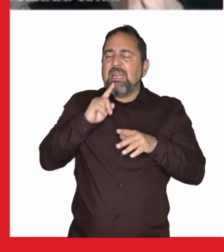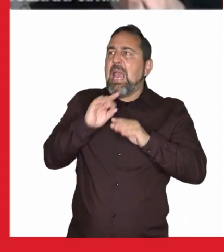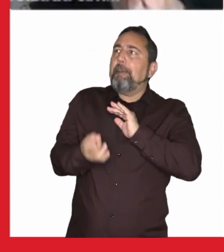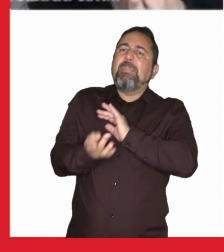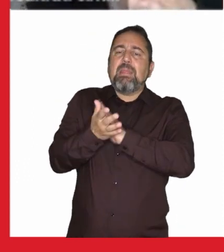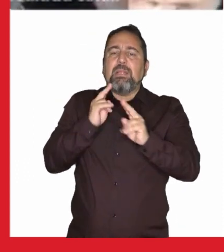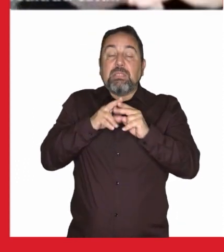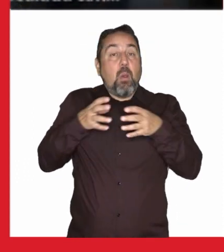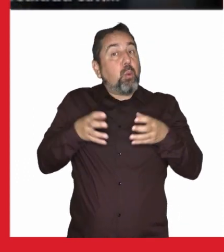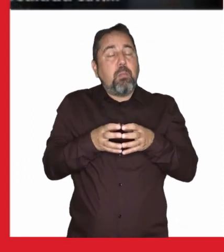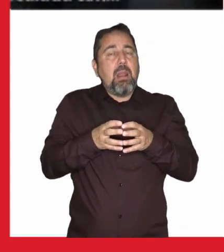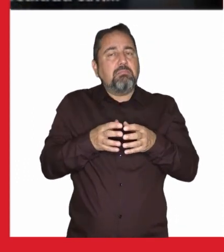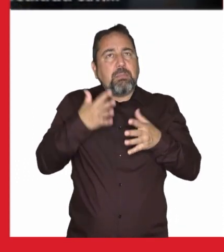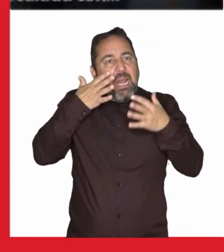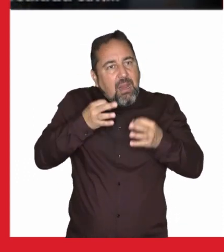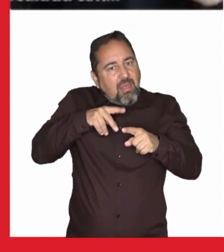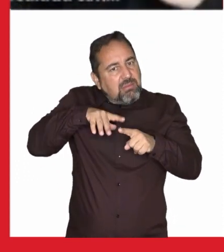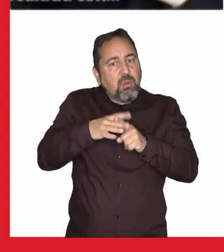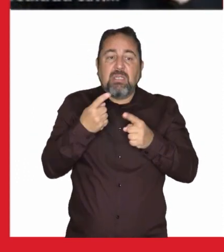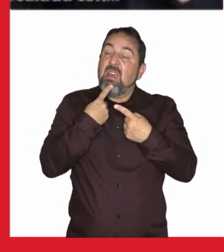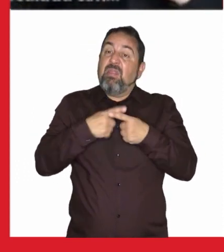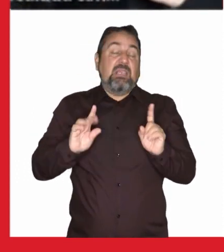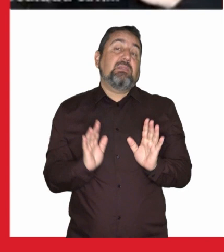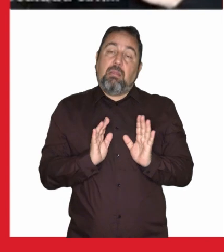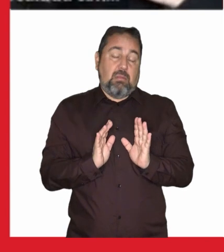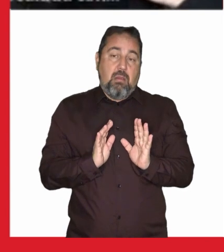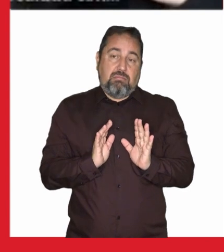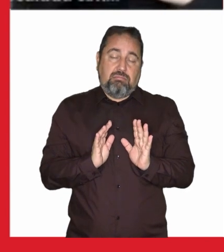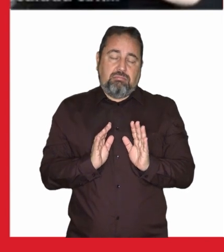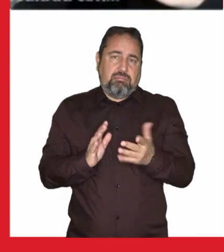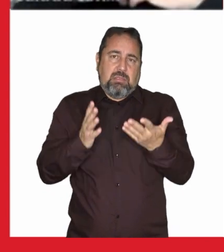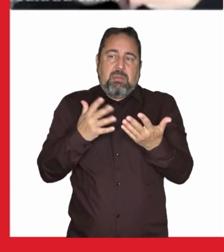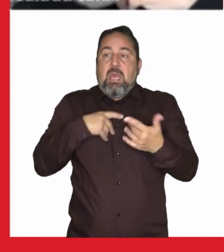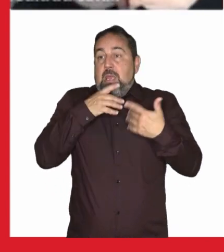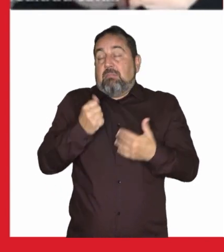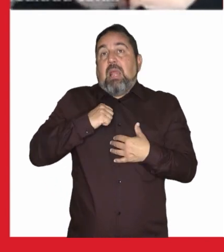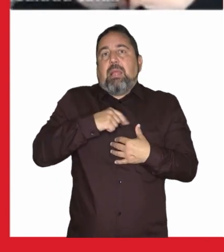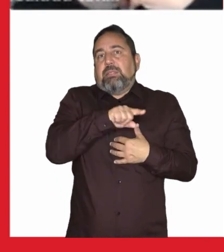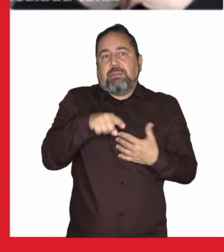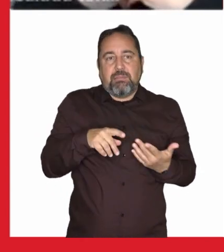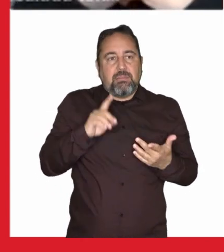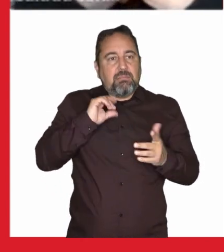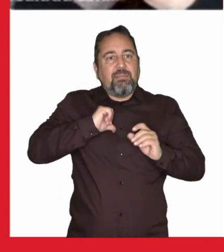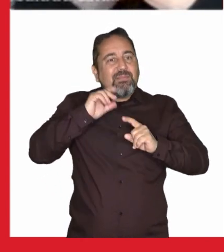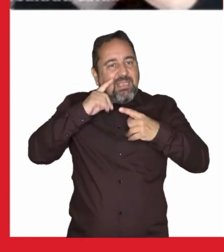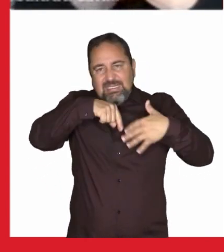En el caso del emprendimiento grupal estamos en otra realidad distinta, ¿vale? Entre otras cosas, vais a tener